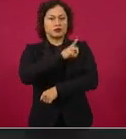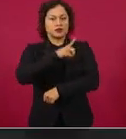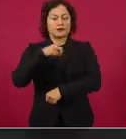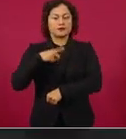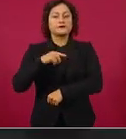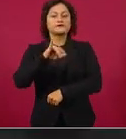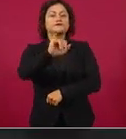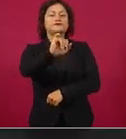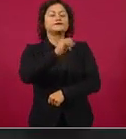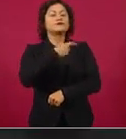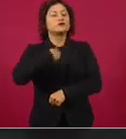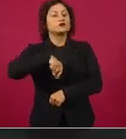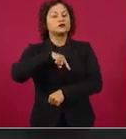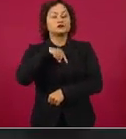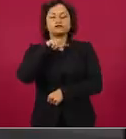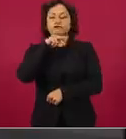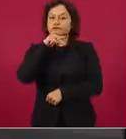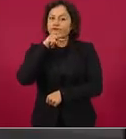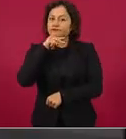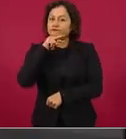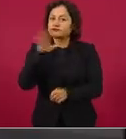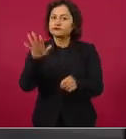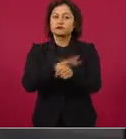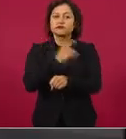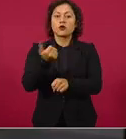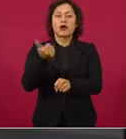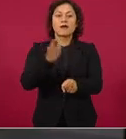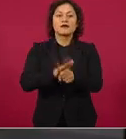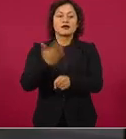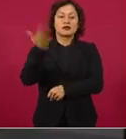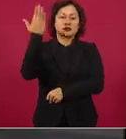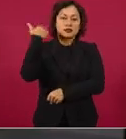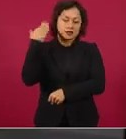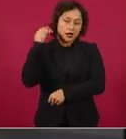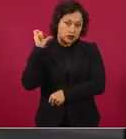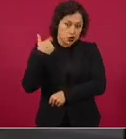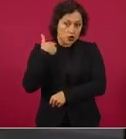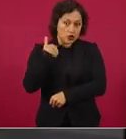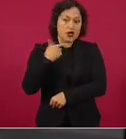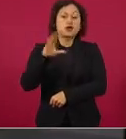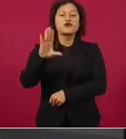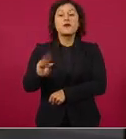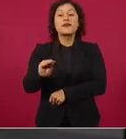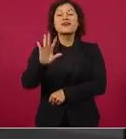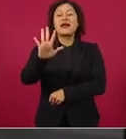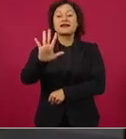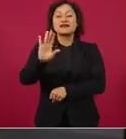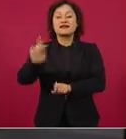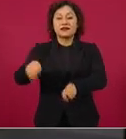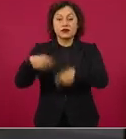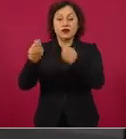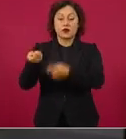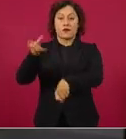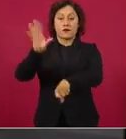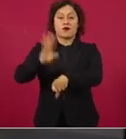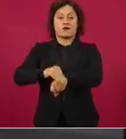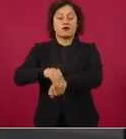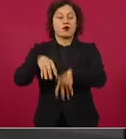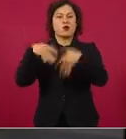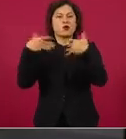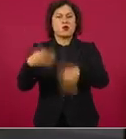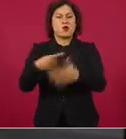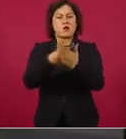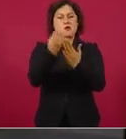porque incluso la anterior administración dejó 95 licencias. Hay incluso proyectos de edificios hasta